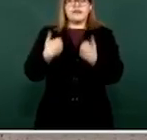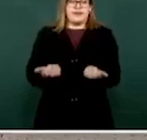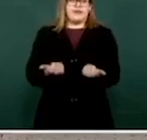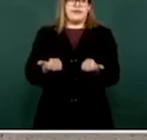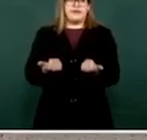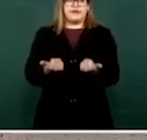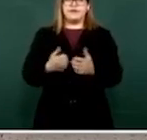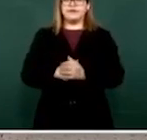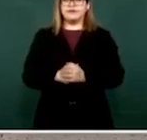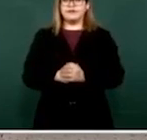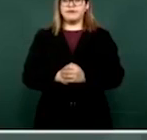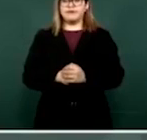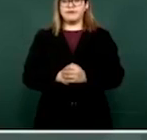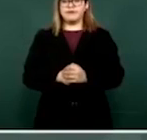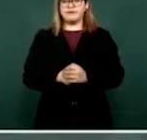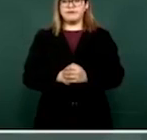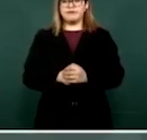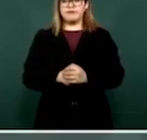cosa con otra.